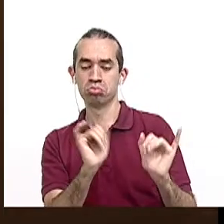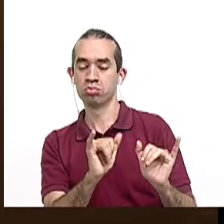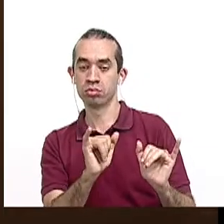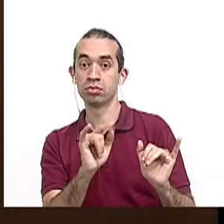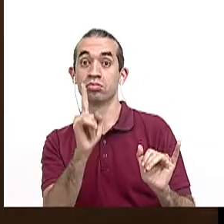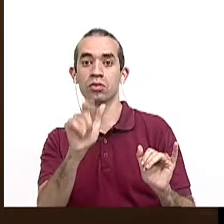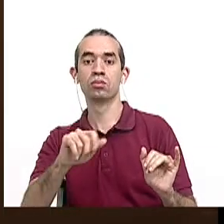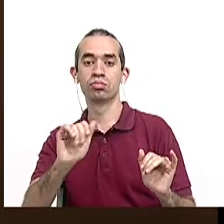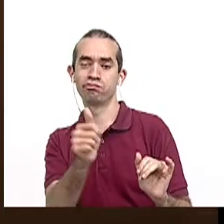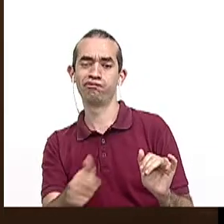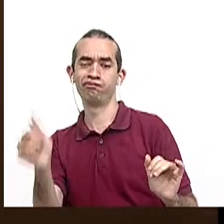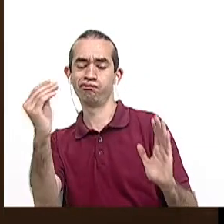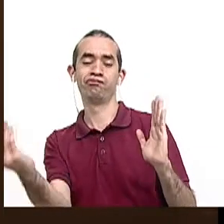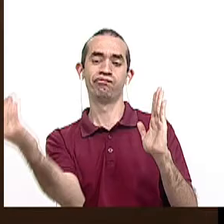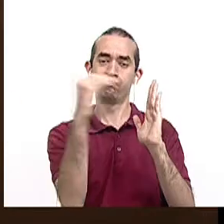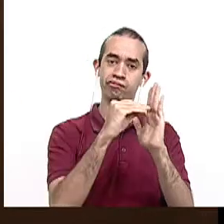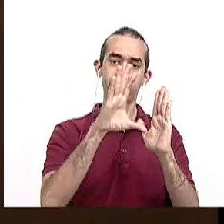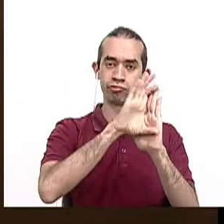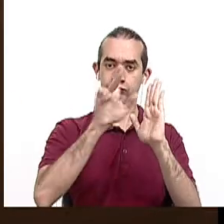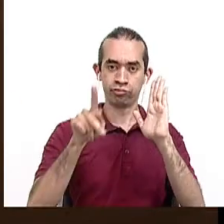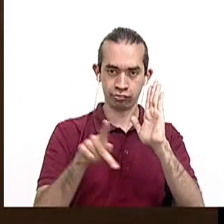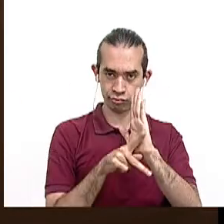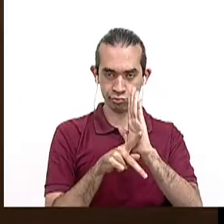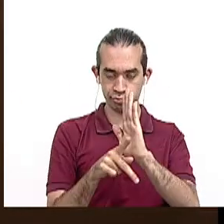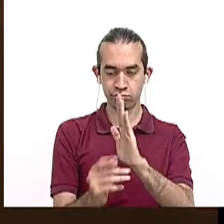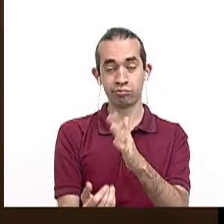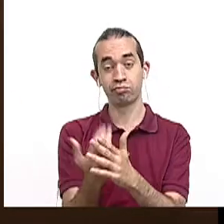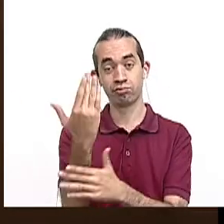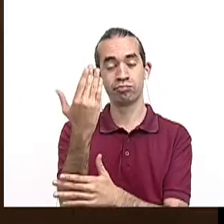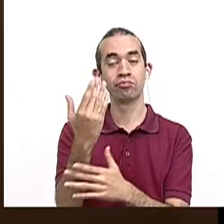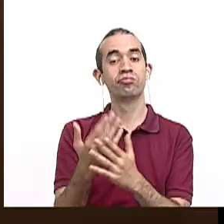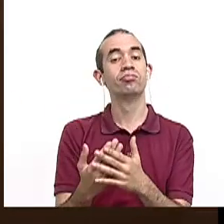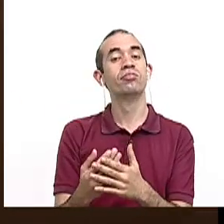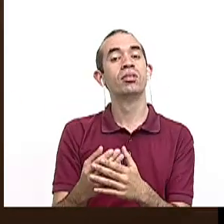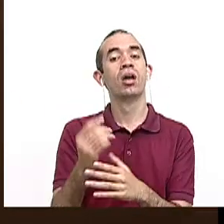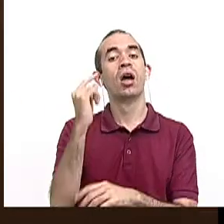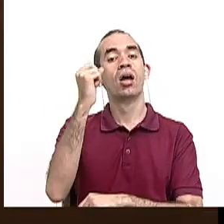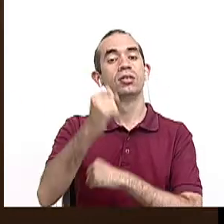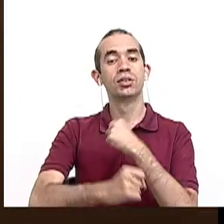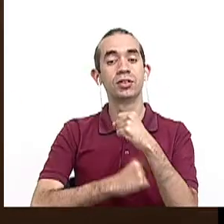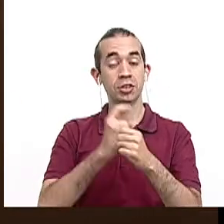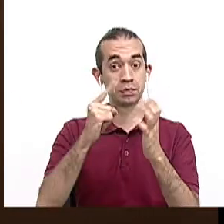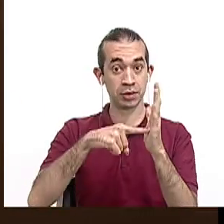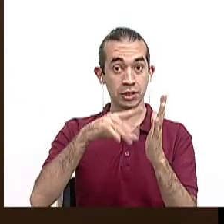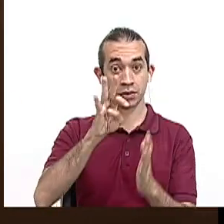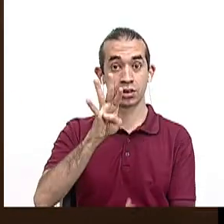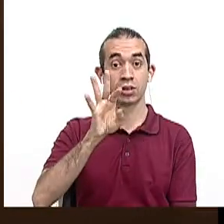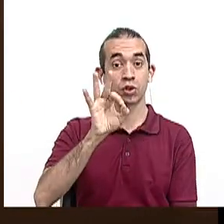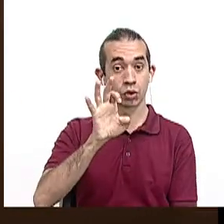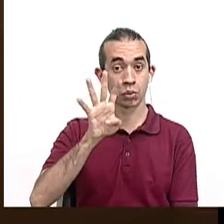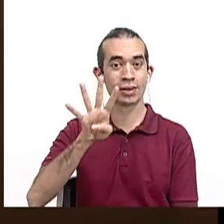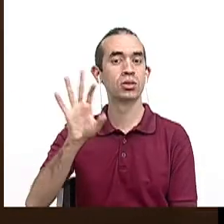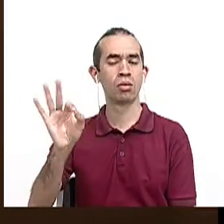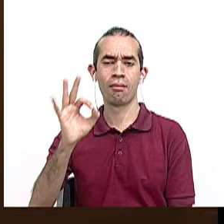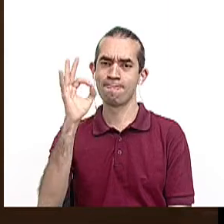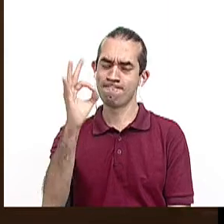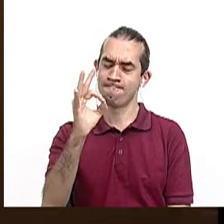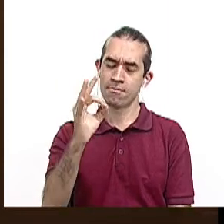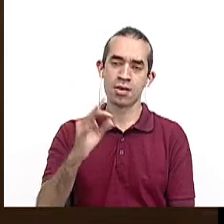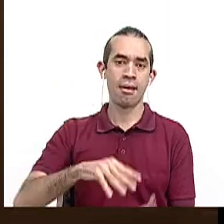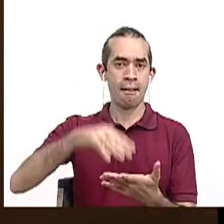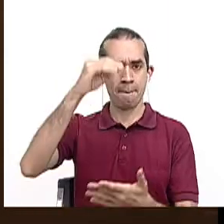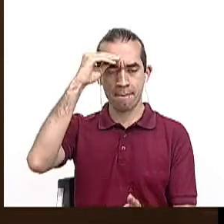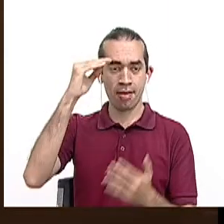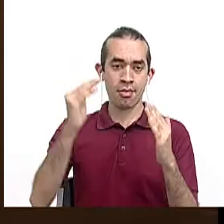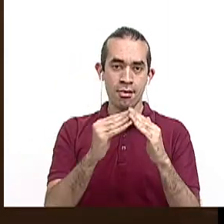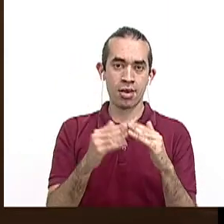la constitución política que nacería en el año 49. ¡Qué maravilla! Nos enseña la historia patria aquí en